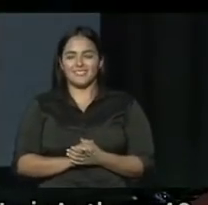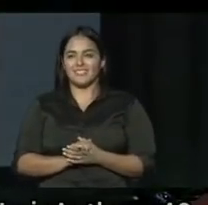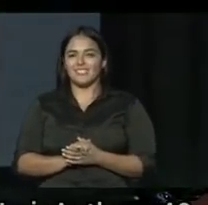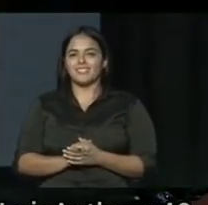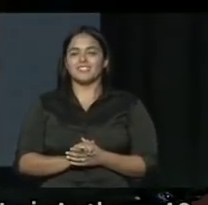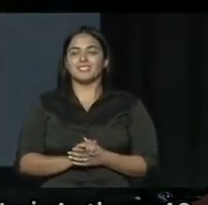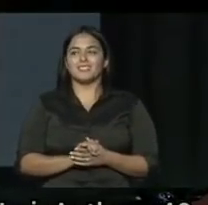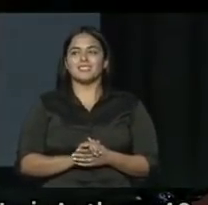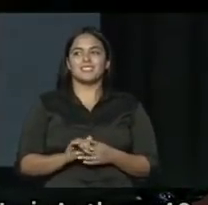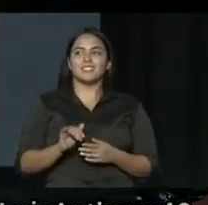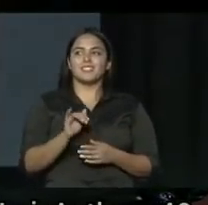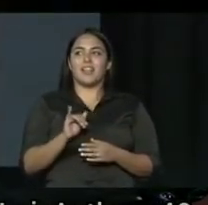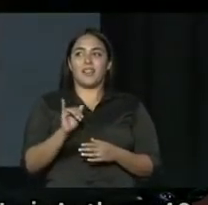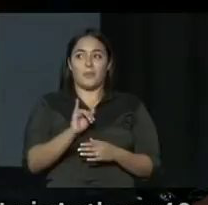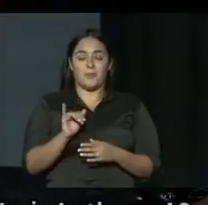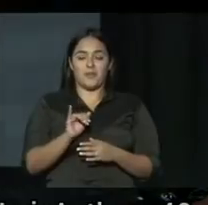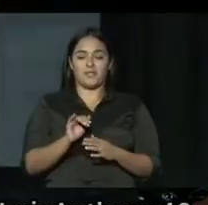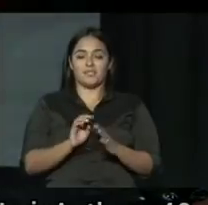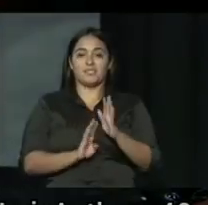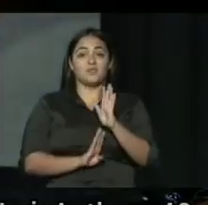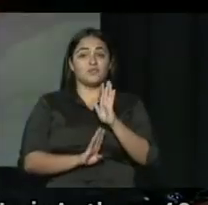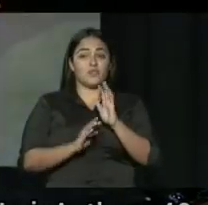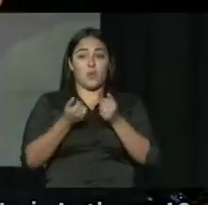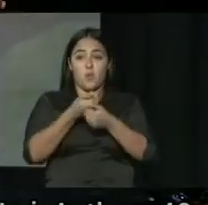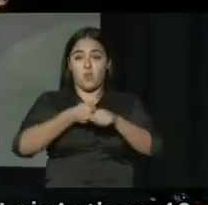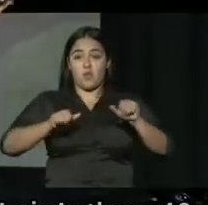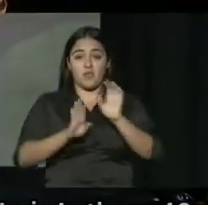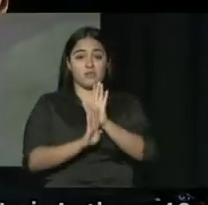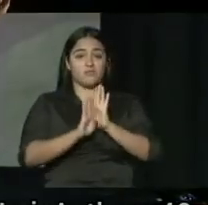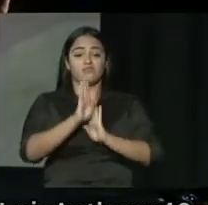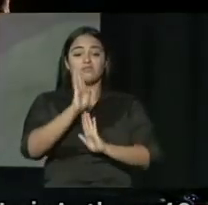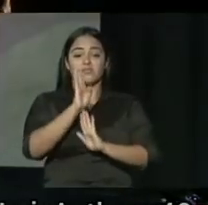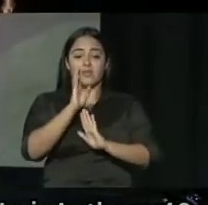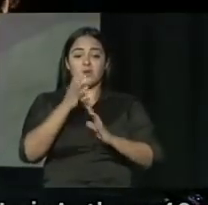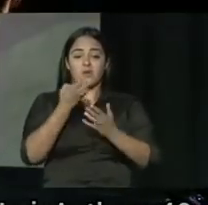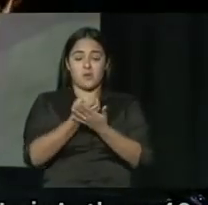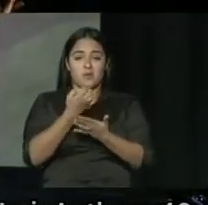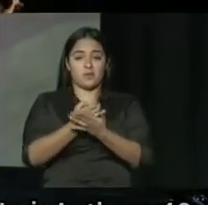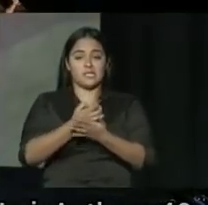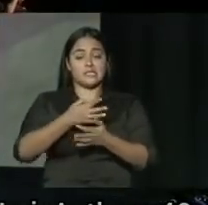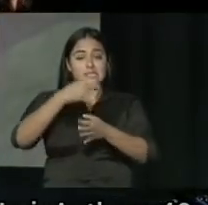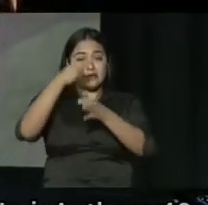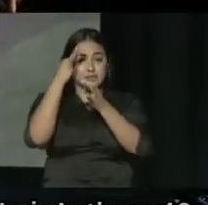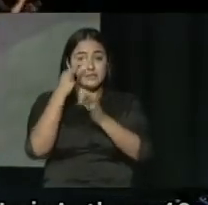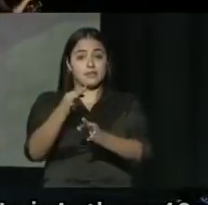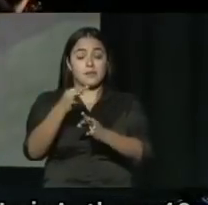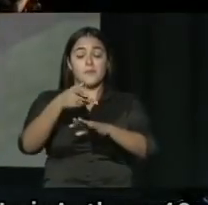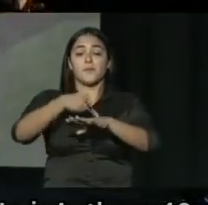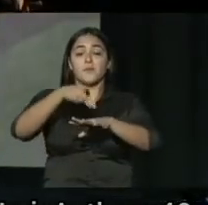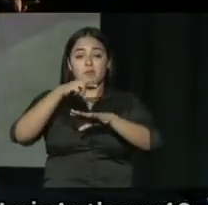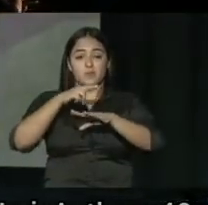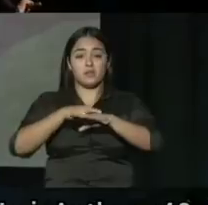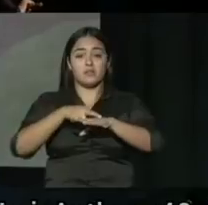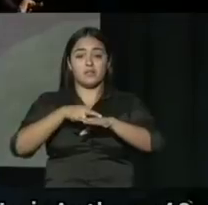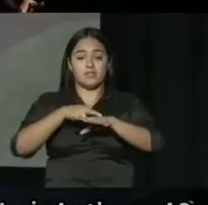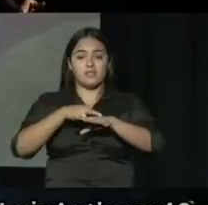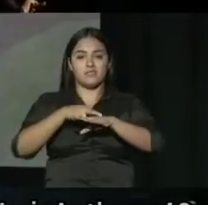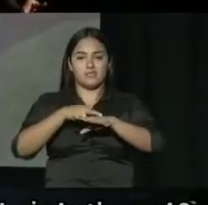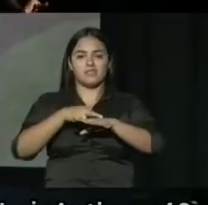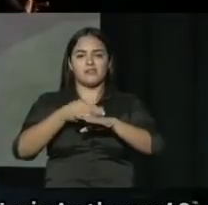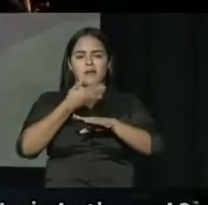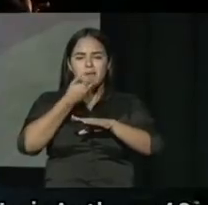Aparte de toda iniciativa de desarrollo económico, tenemos que asegurar que Puerto Rico sea el mejor